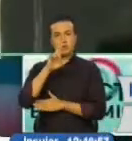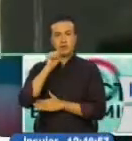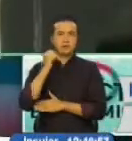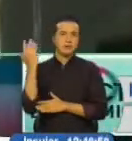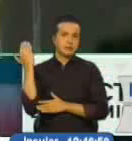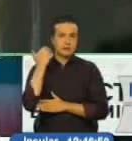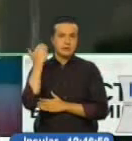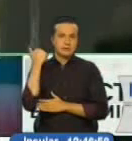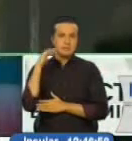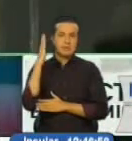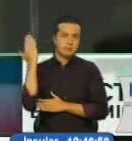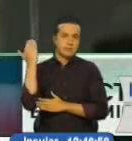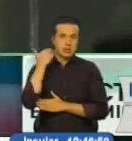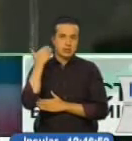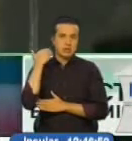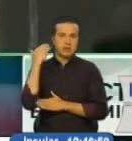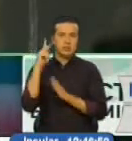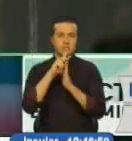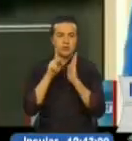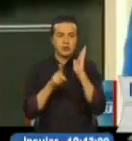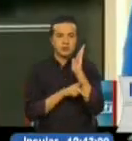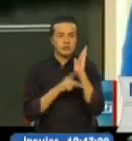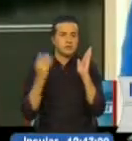mayoría absoluta en el Parlamento.